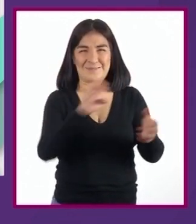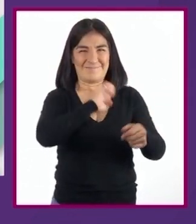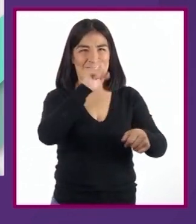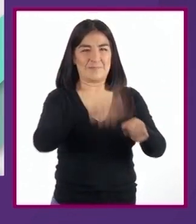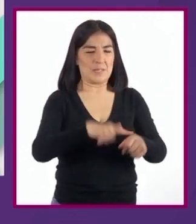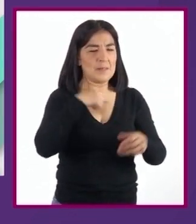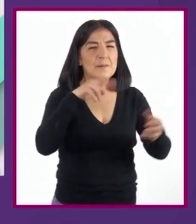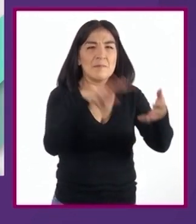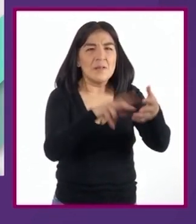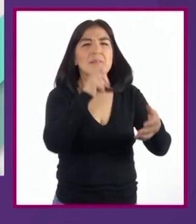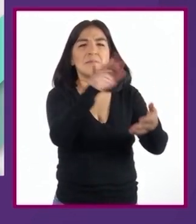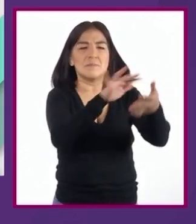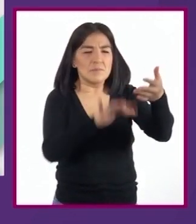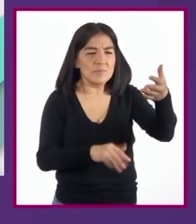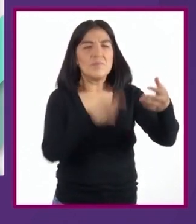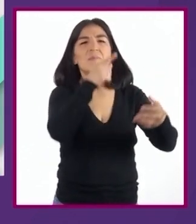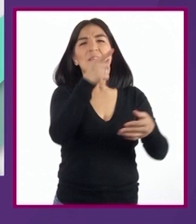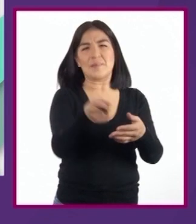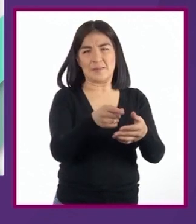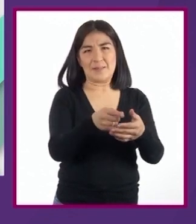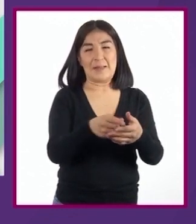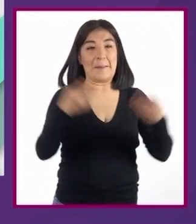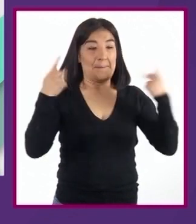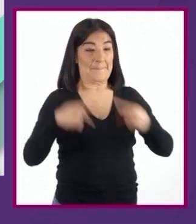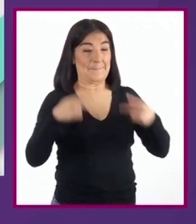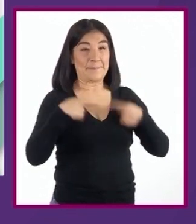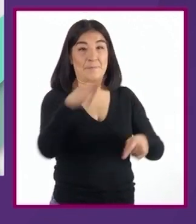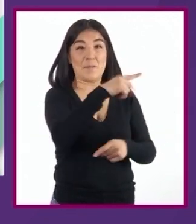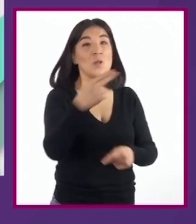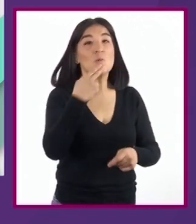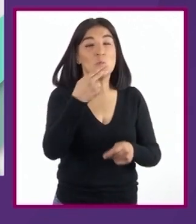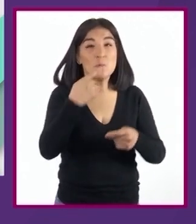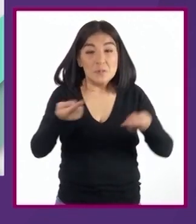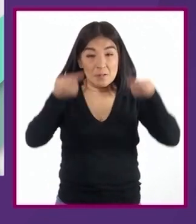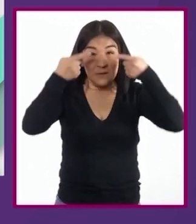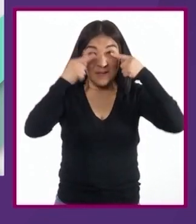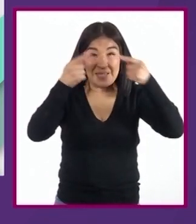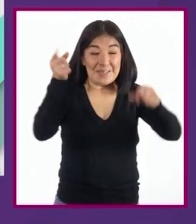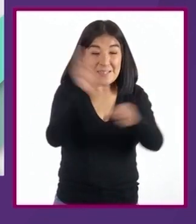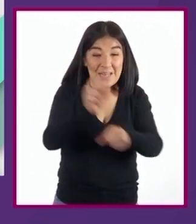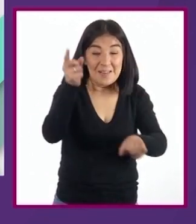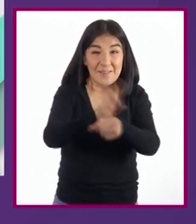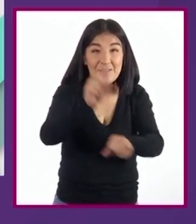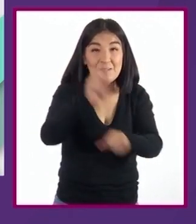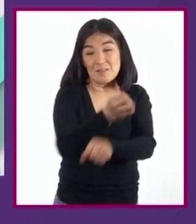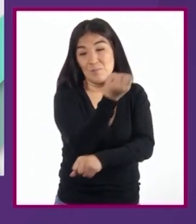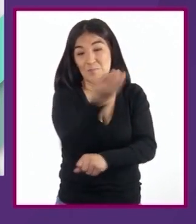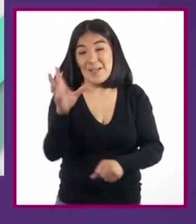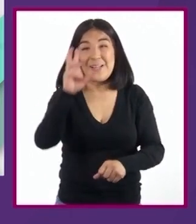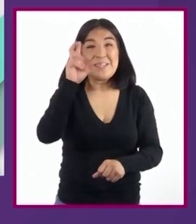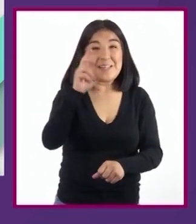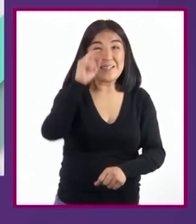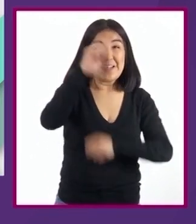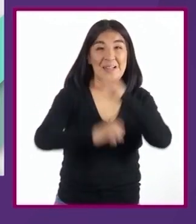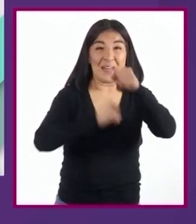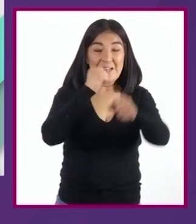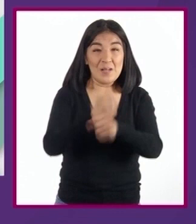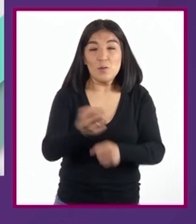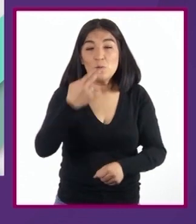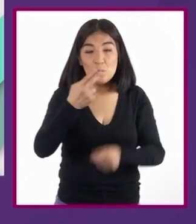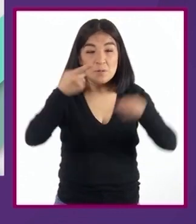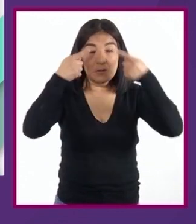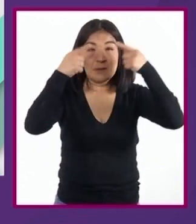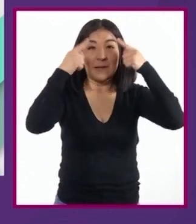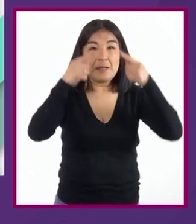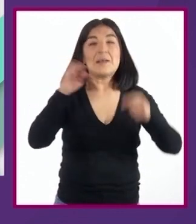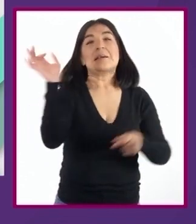resultados de investigaciones recientes afirman que las personas que usan lentes de contacto todos los días durante 30 años tienen una posibilidad